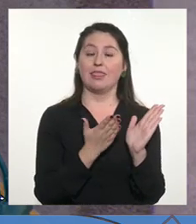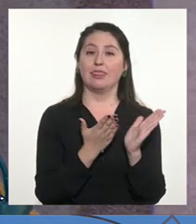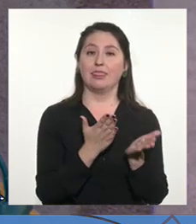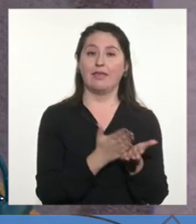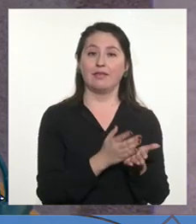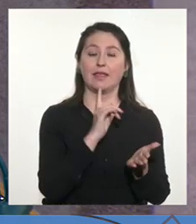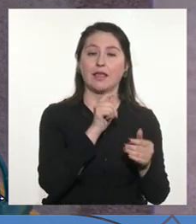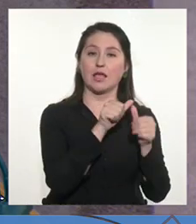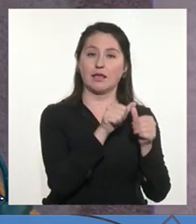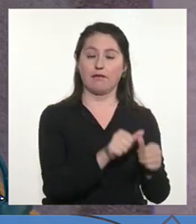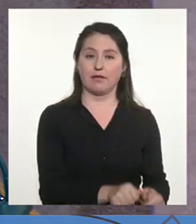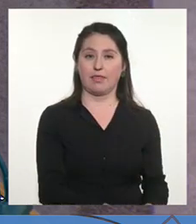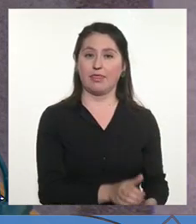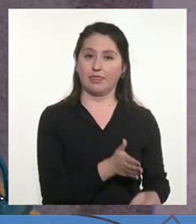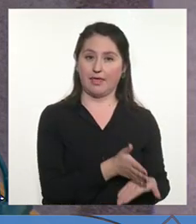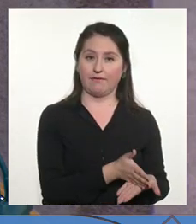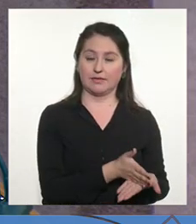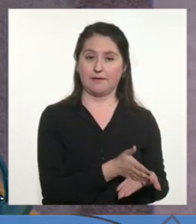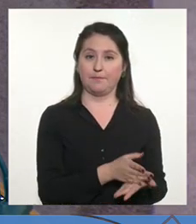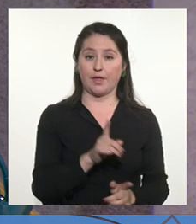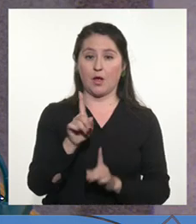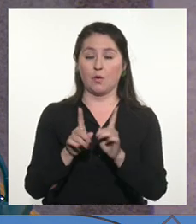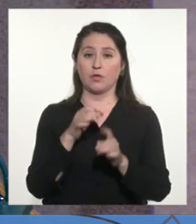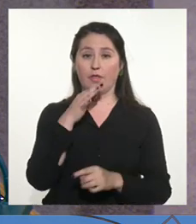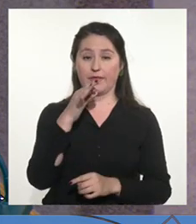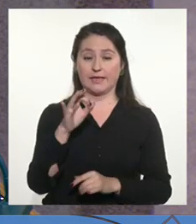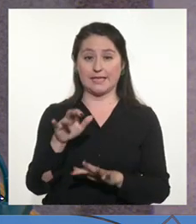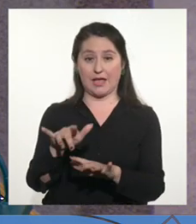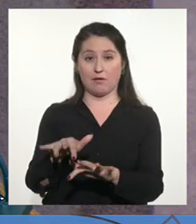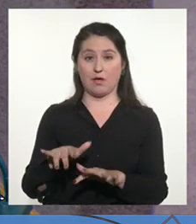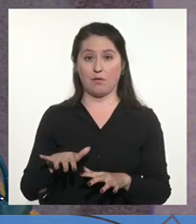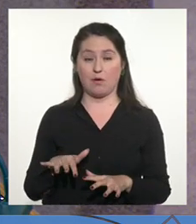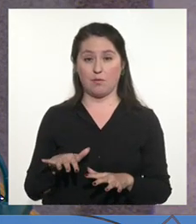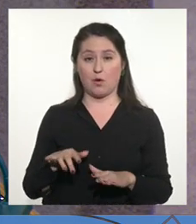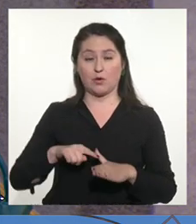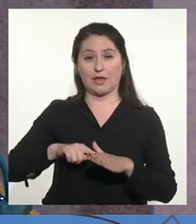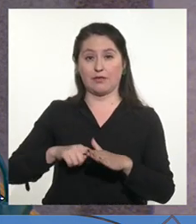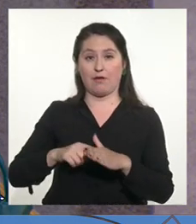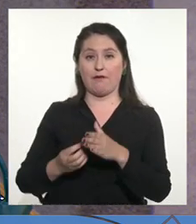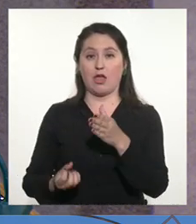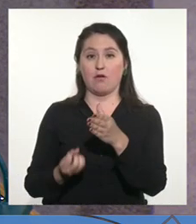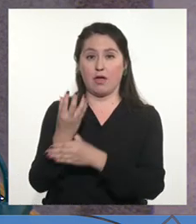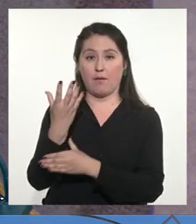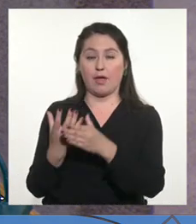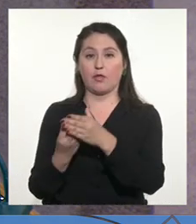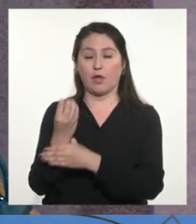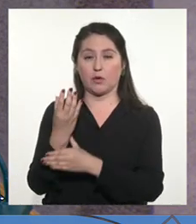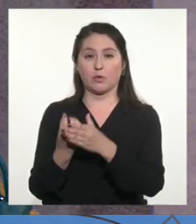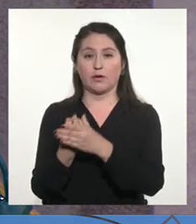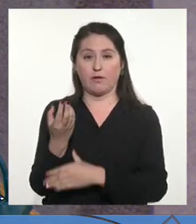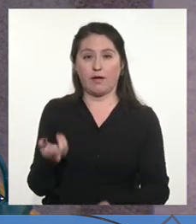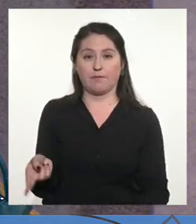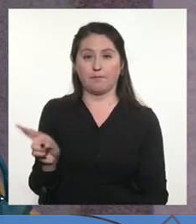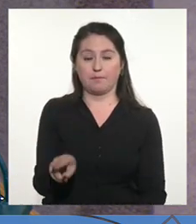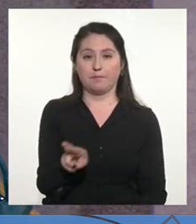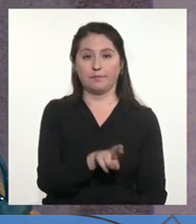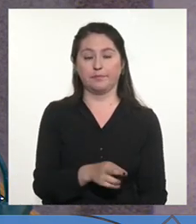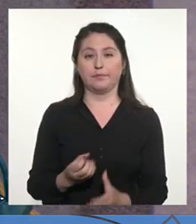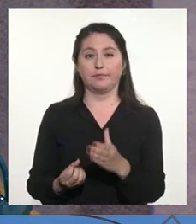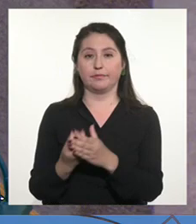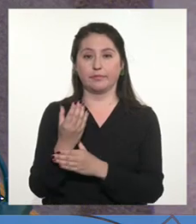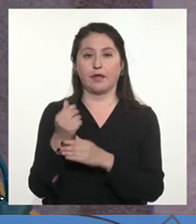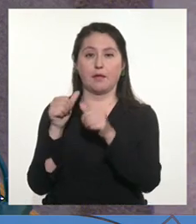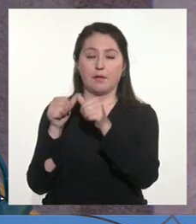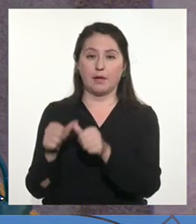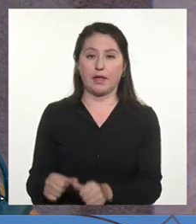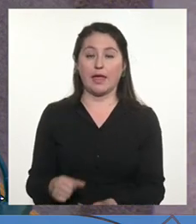permanentes y lo que dicen que el mundo digital es un mundo que se va renovando y se barre actualizando permanentemente y que a